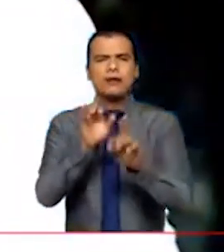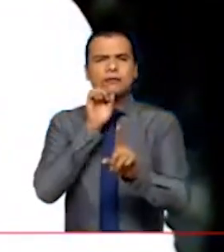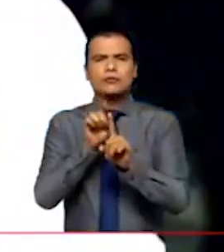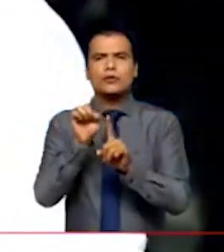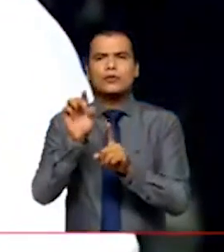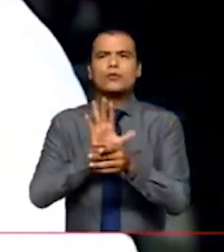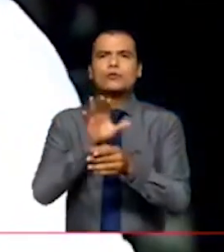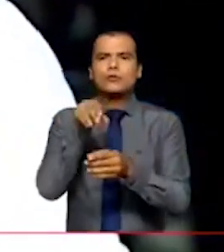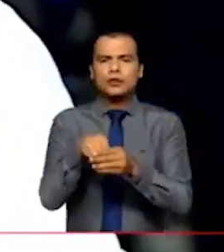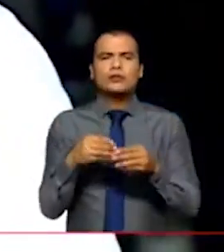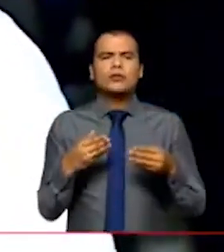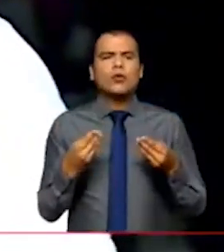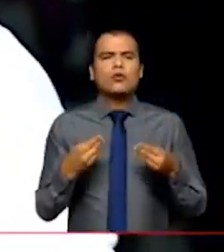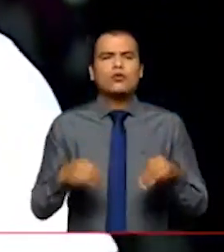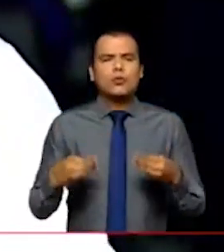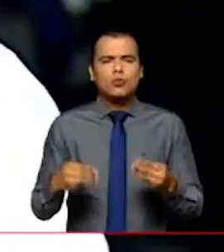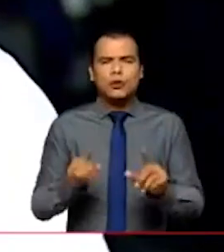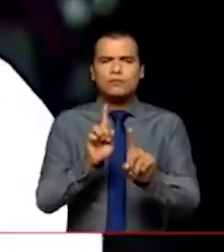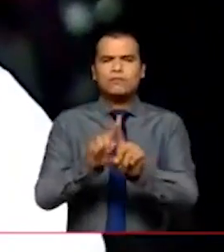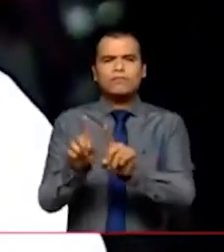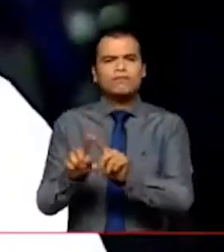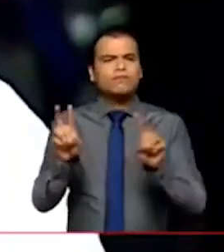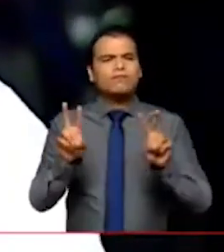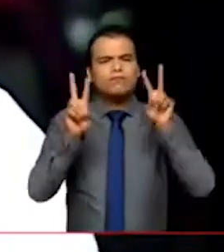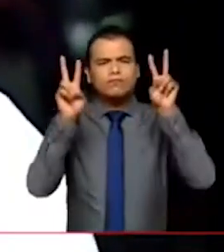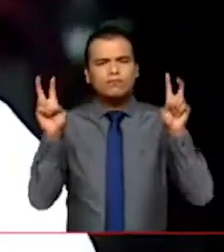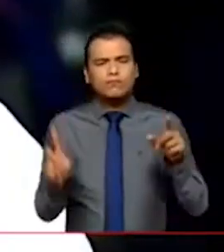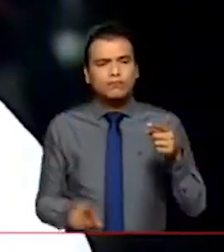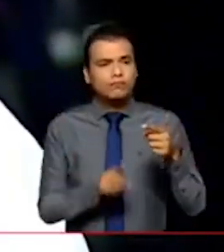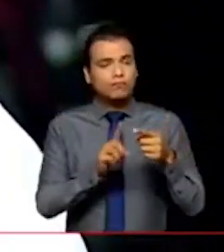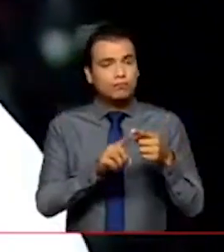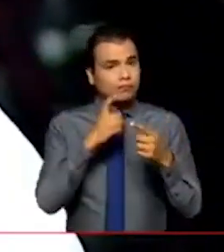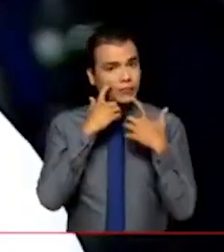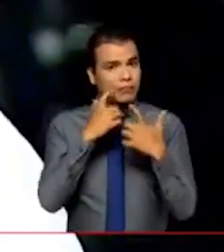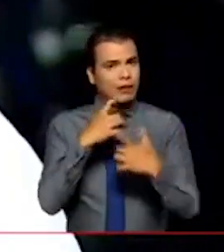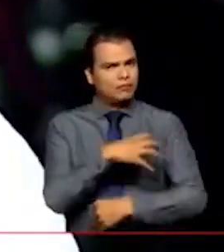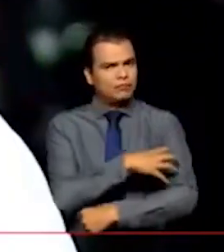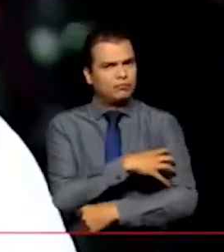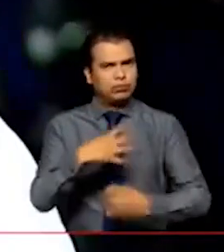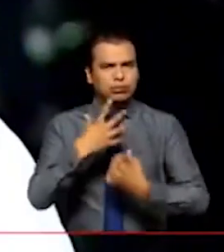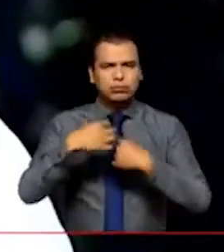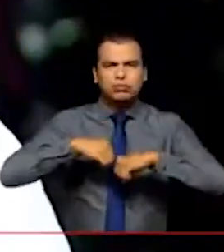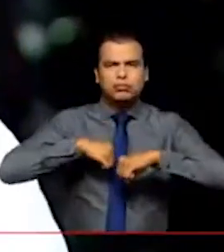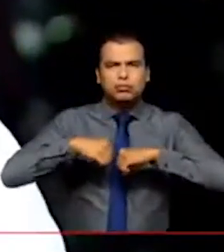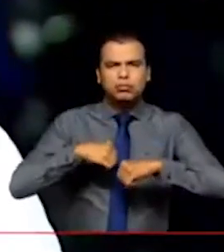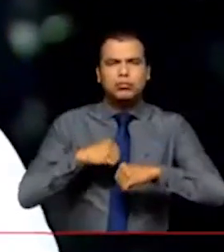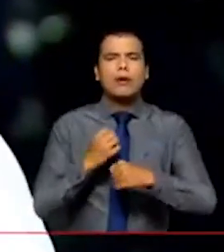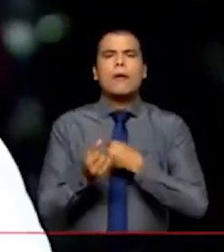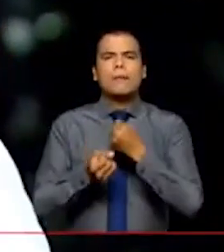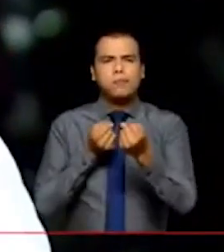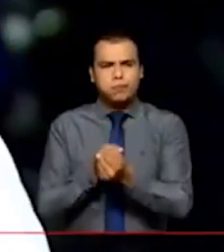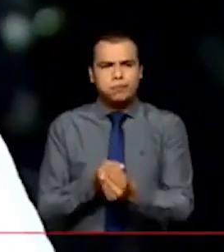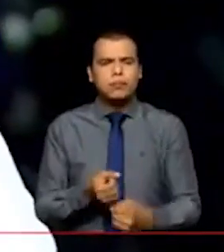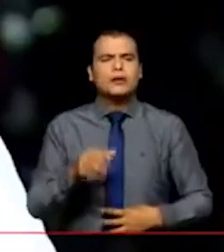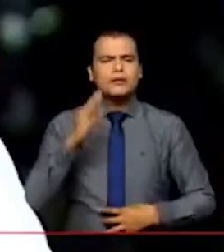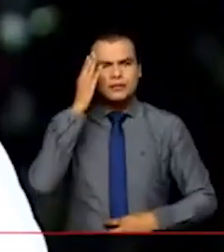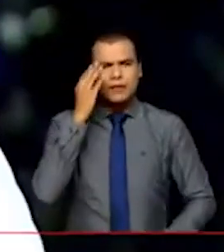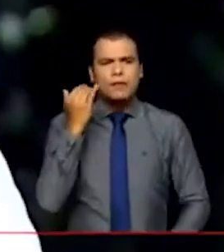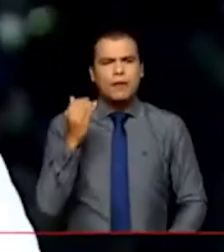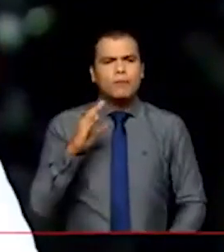que contempla varios aspectos. Uno, enfocado al fortalecimiento de pie de fuerza. Como ya bien lo indicaste, tenemos componente de